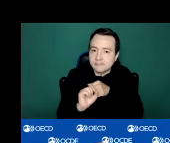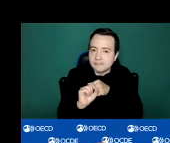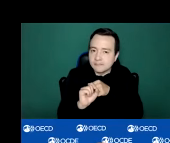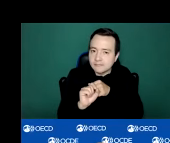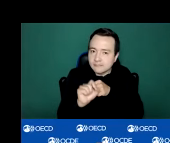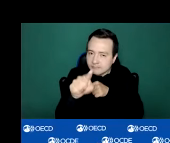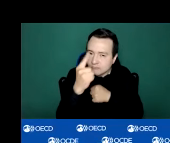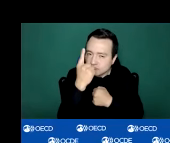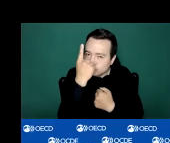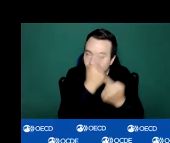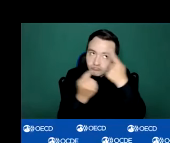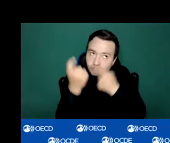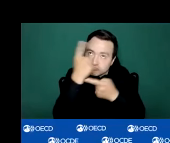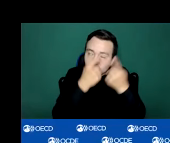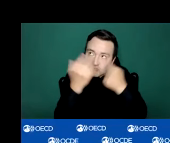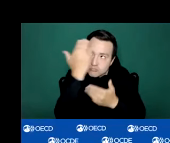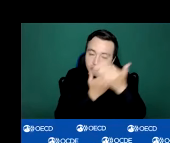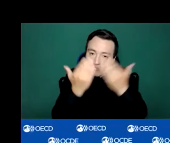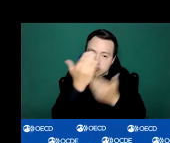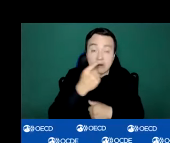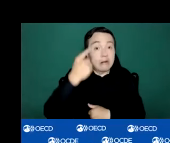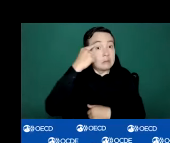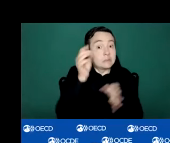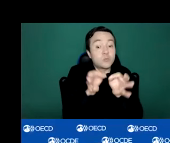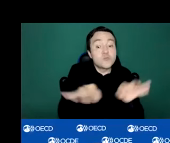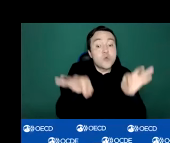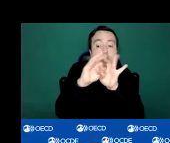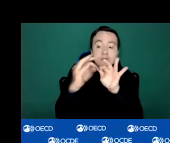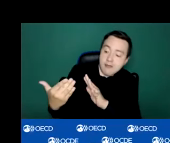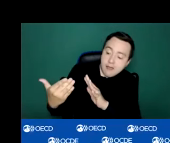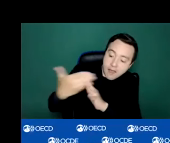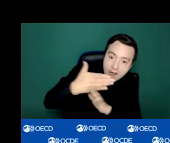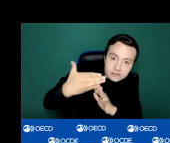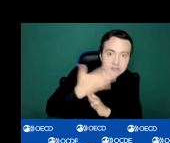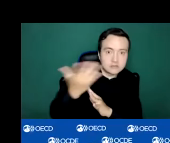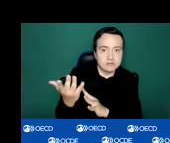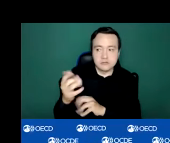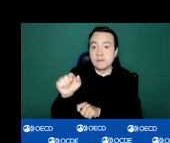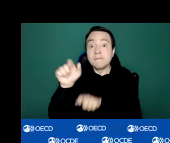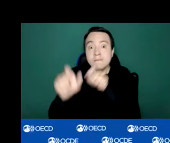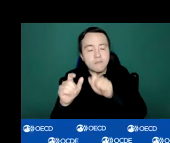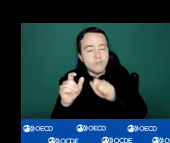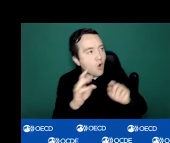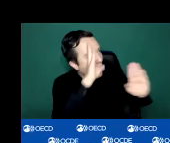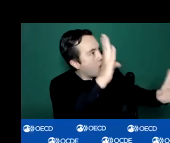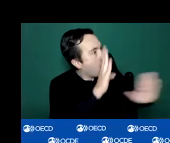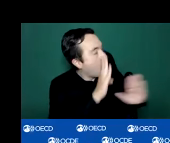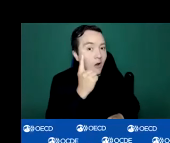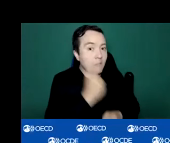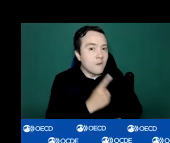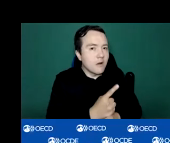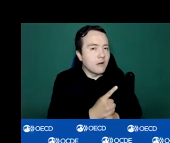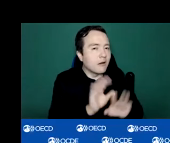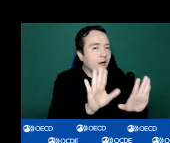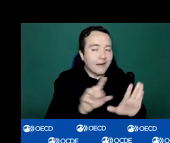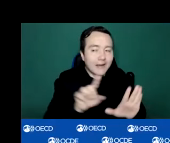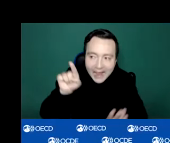a acceso y resultados que experimenta la gente, tendríamos que preguntarle a los pacientes mismos. Muchas